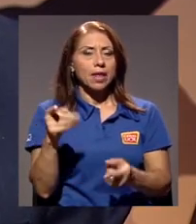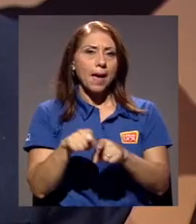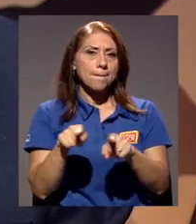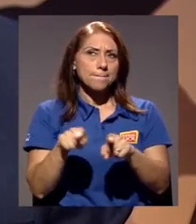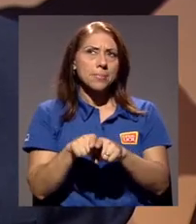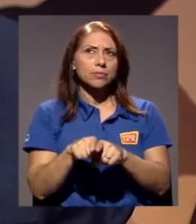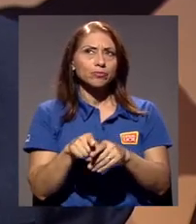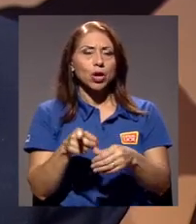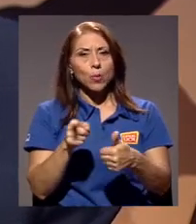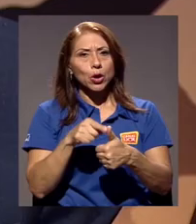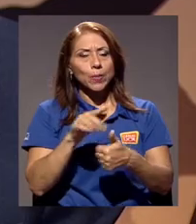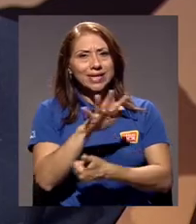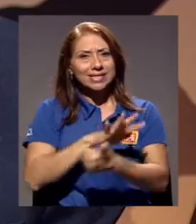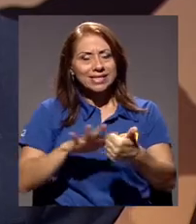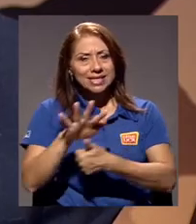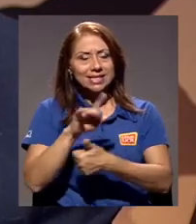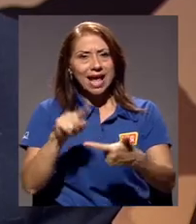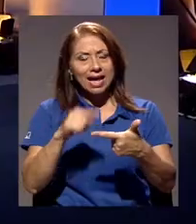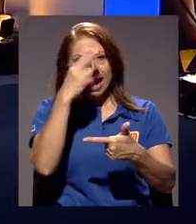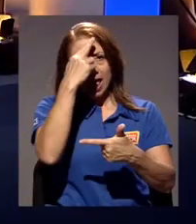la mestiza católica